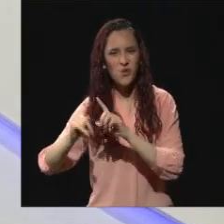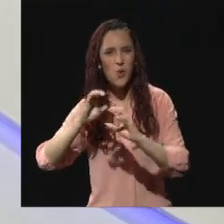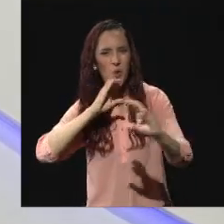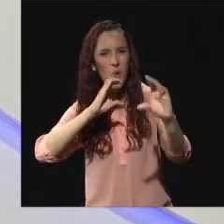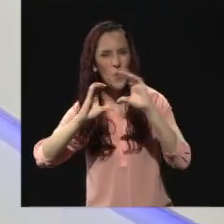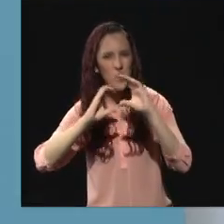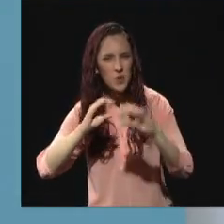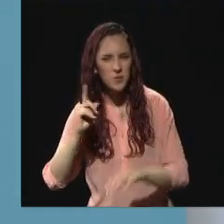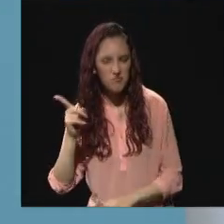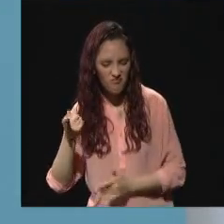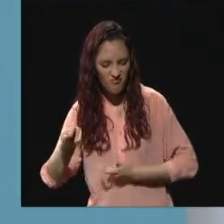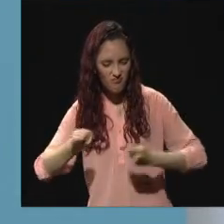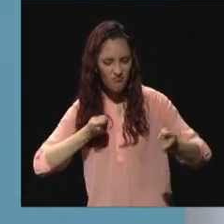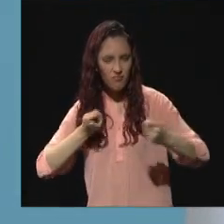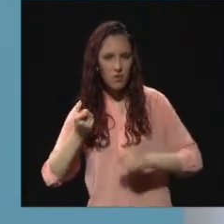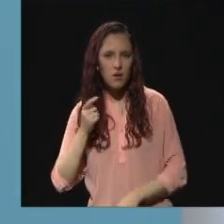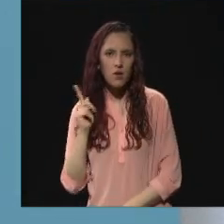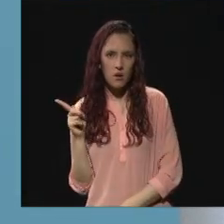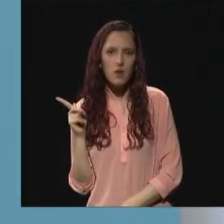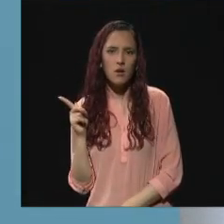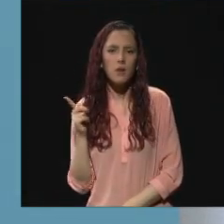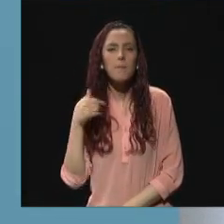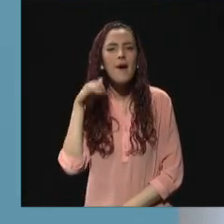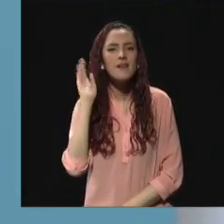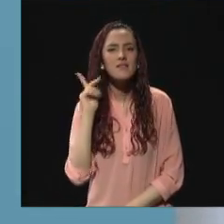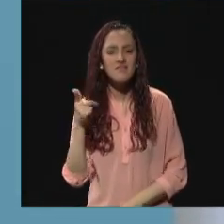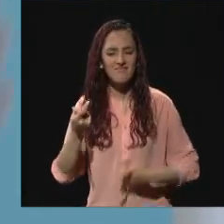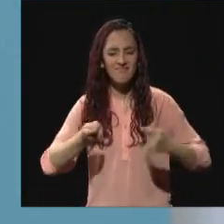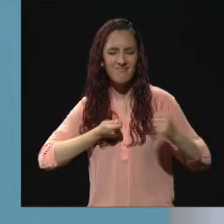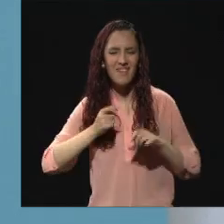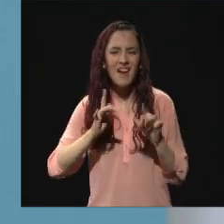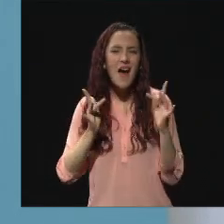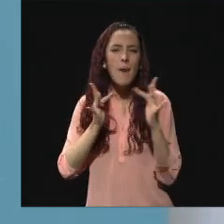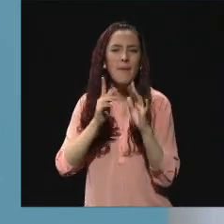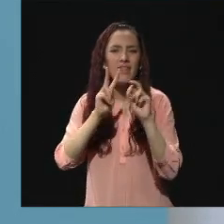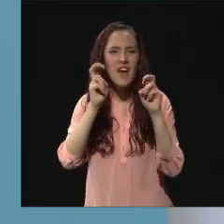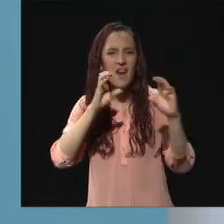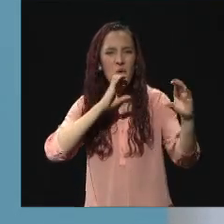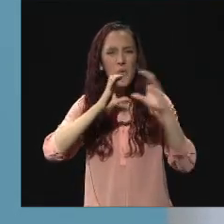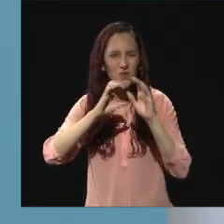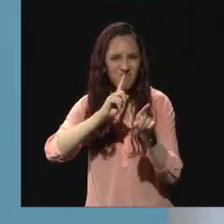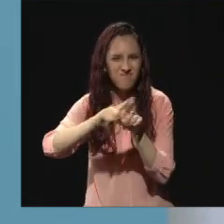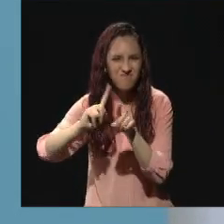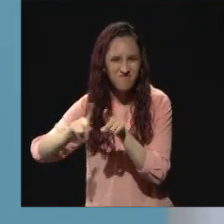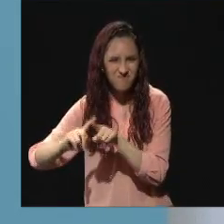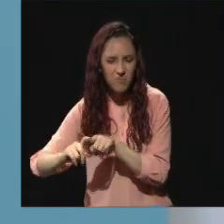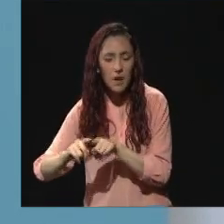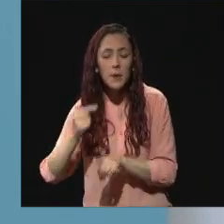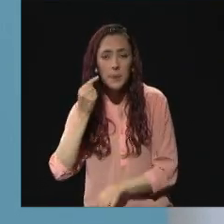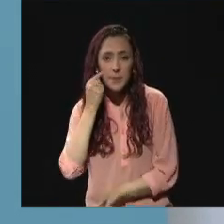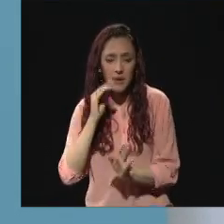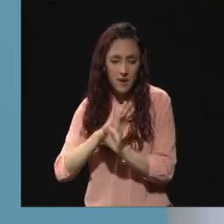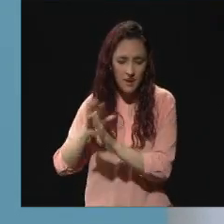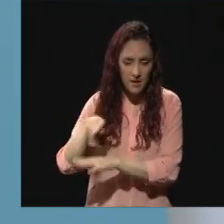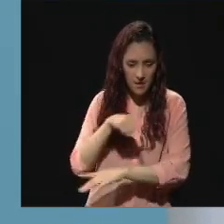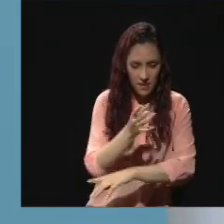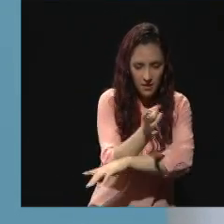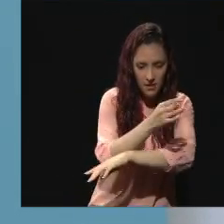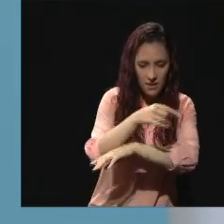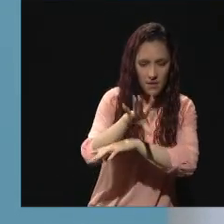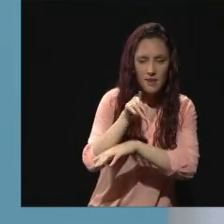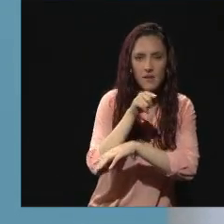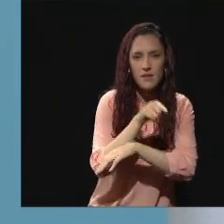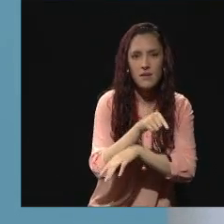llega a regular y controlar el servicio de telecomunicaciones en el mundo digital esos servicios posiblemente no son las telecomunicaciones